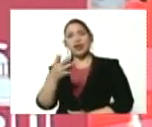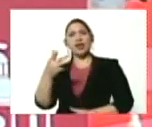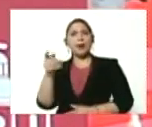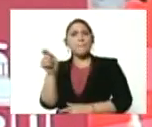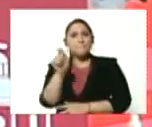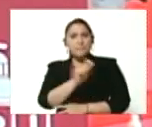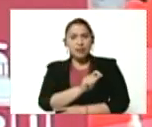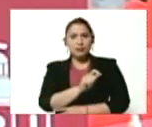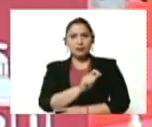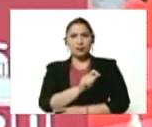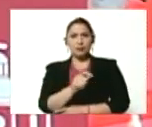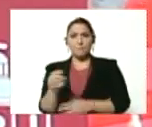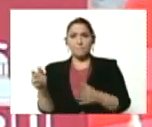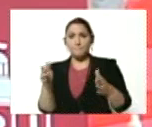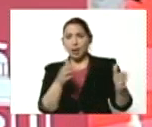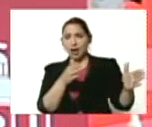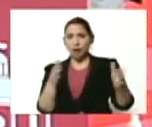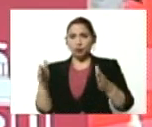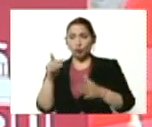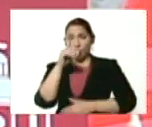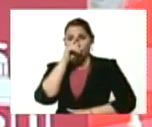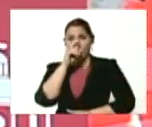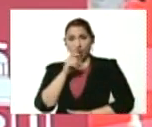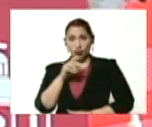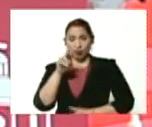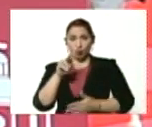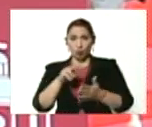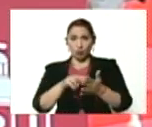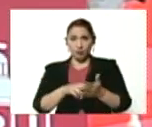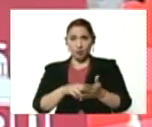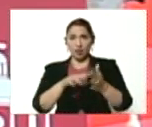de marzo del año